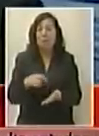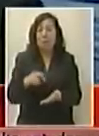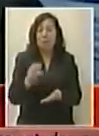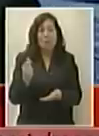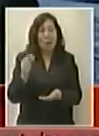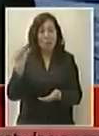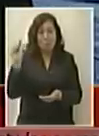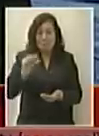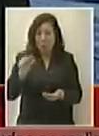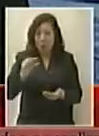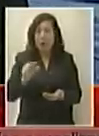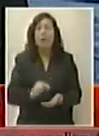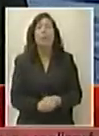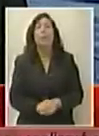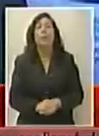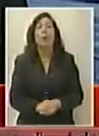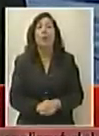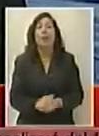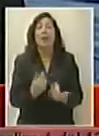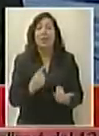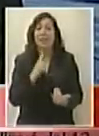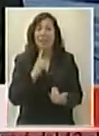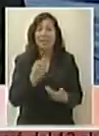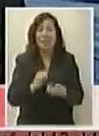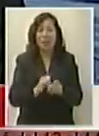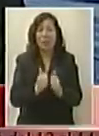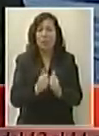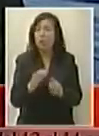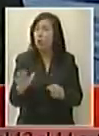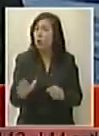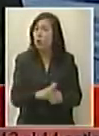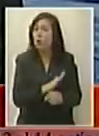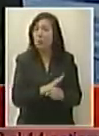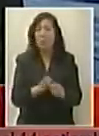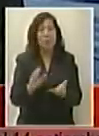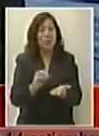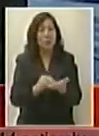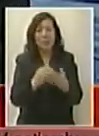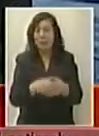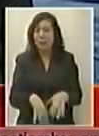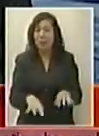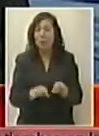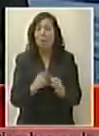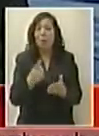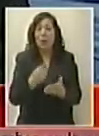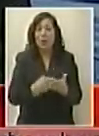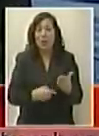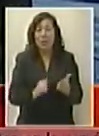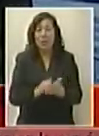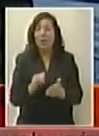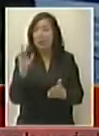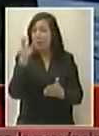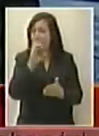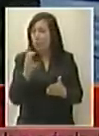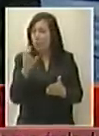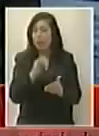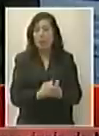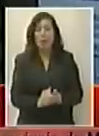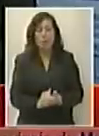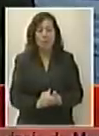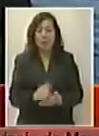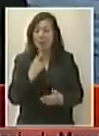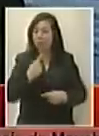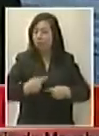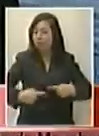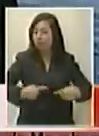baja del mercado estas son reformas sumamente importantes Porque además se busca corregir una